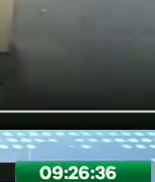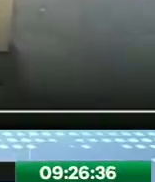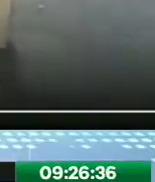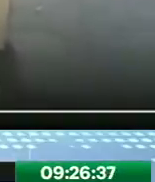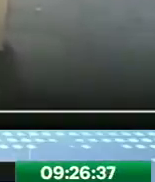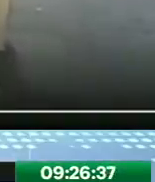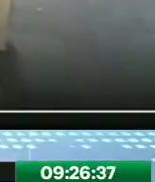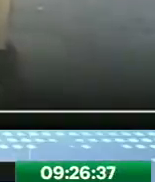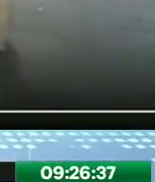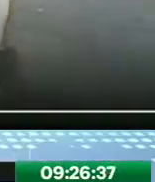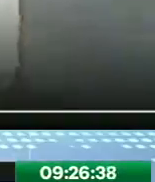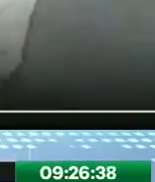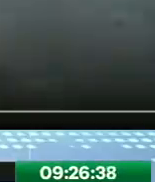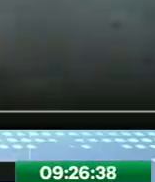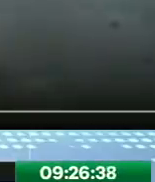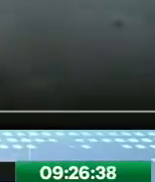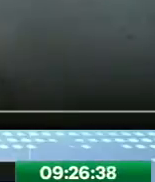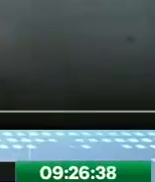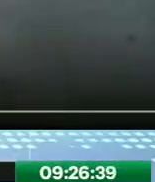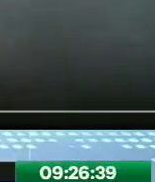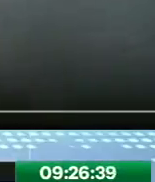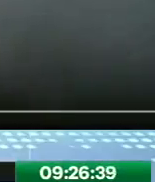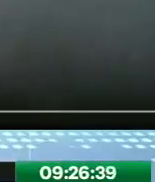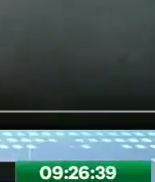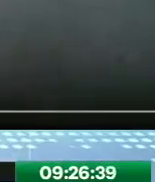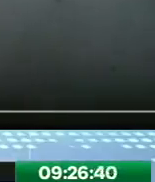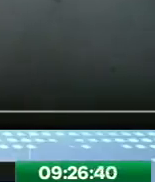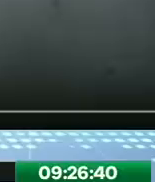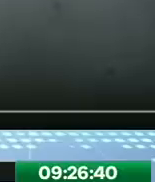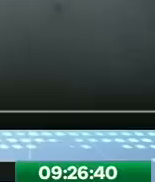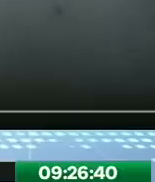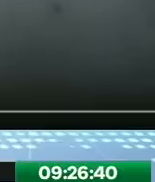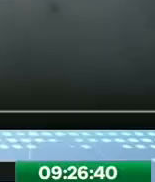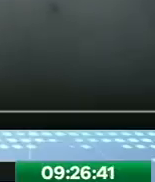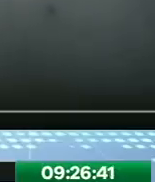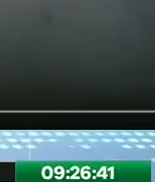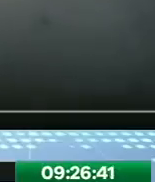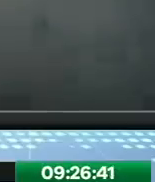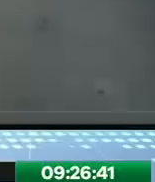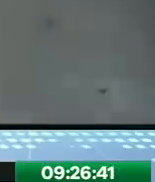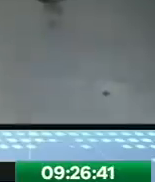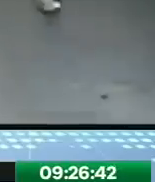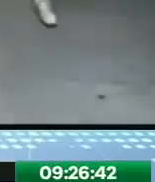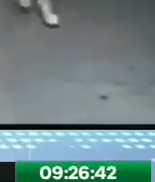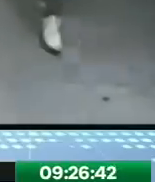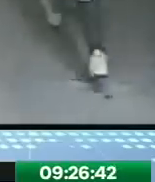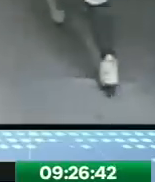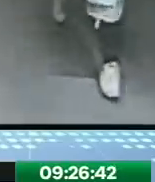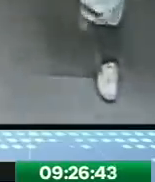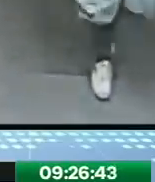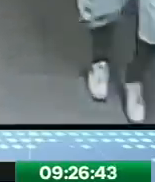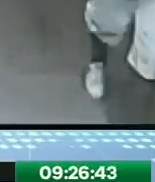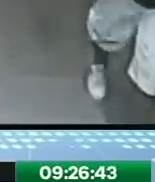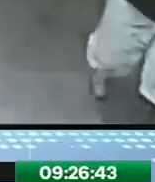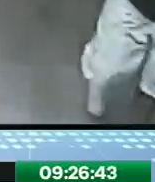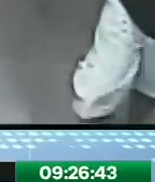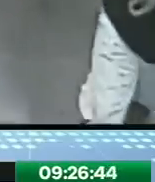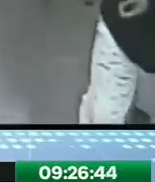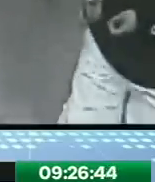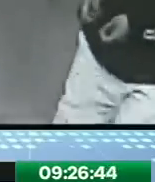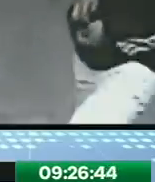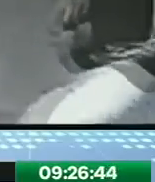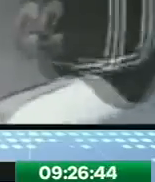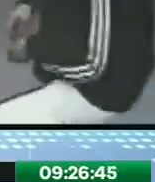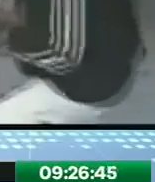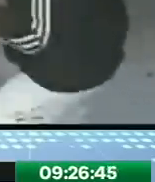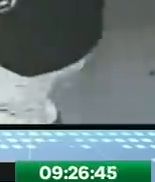consumían drogas, se habían tomado una esquina. Pero el Capitán Briones ayudó y vino a una charla, nos proyectaron una película a los jóvenes, a los niños.